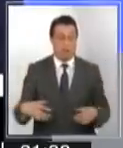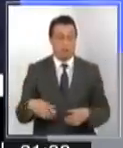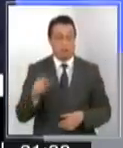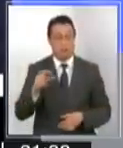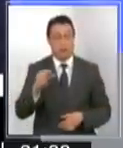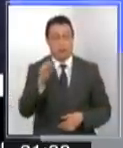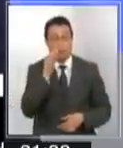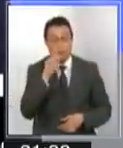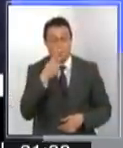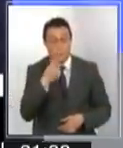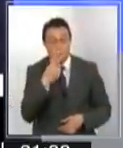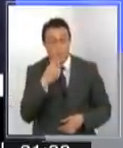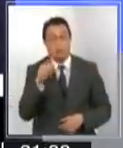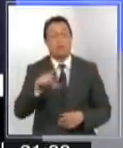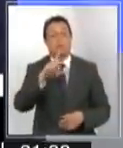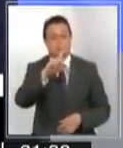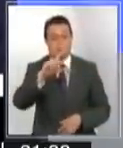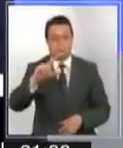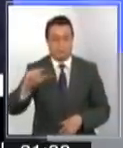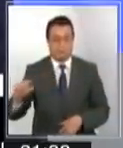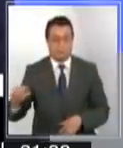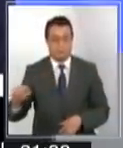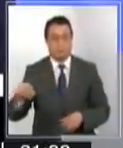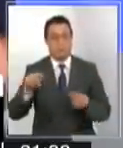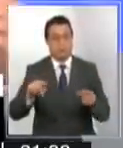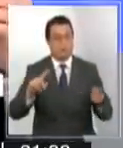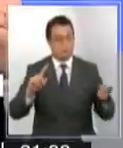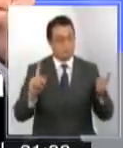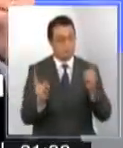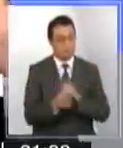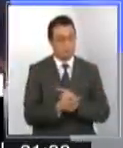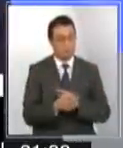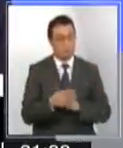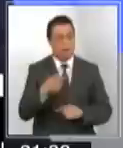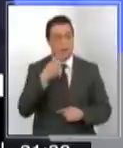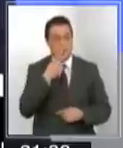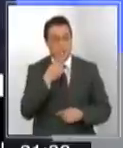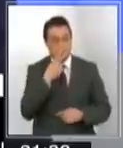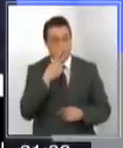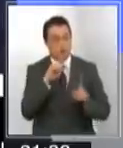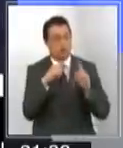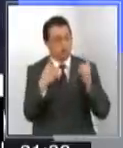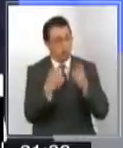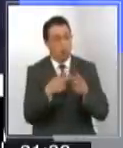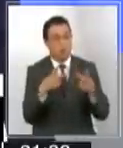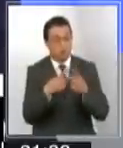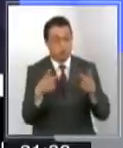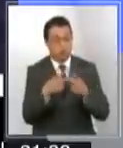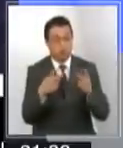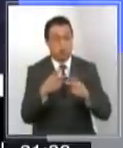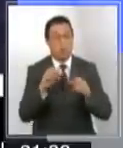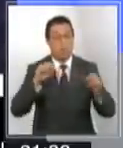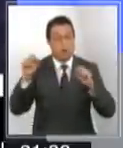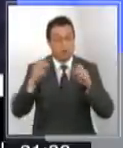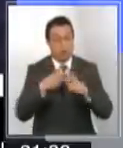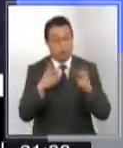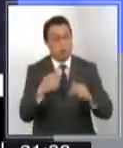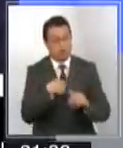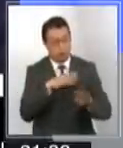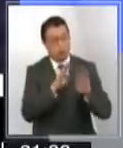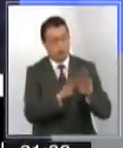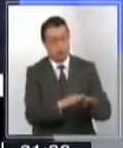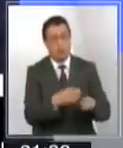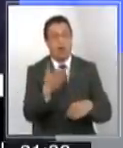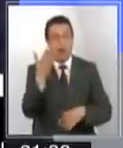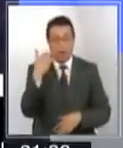cigarro ha ido bajando. Entonces tenemos una paradoja de que el consumo del cigarro, con todas las políticas públicas que yo hoy día respaldo, antes tenía